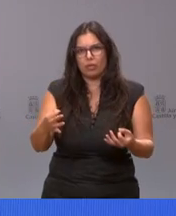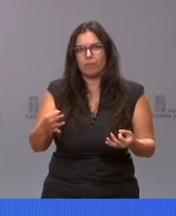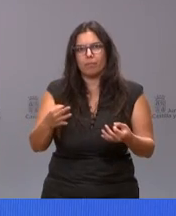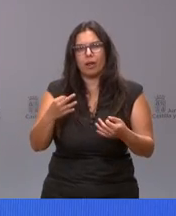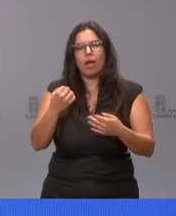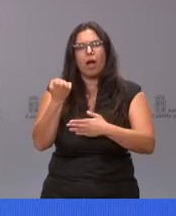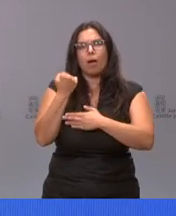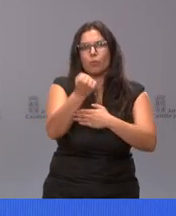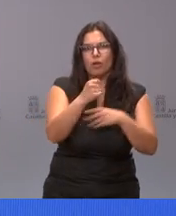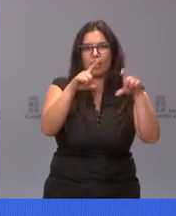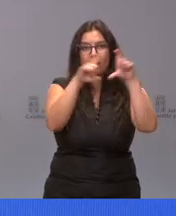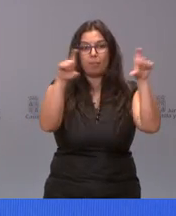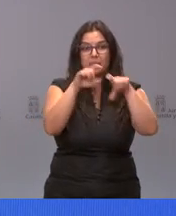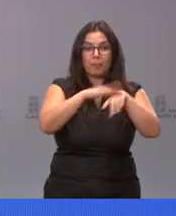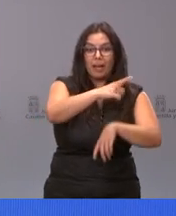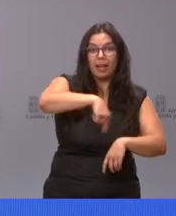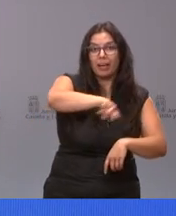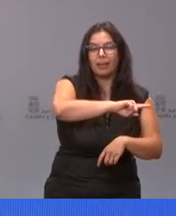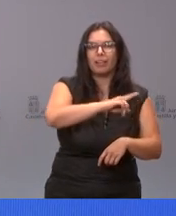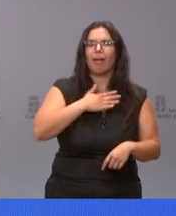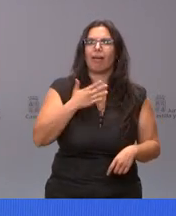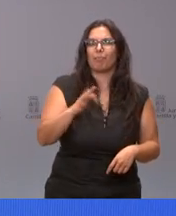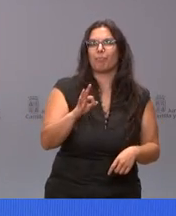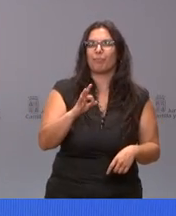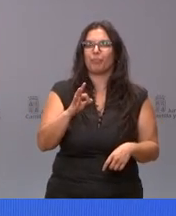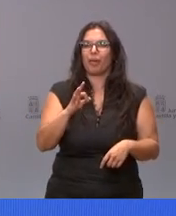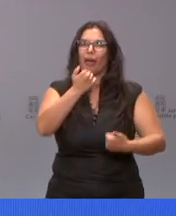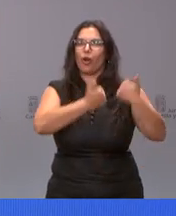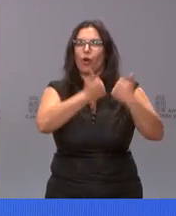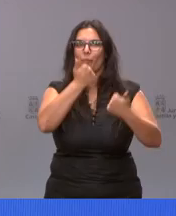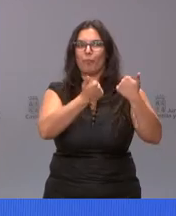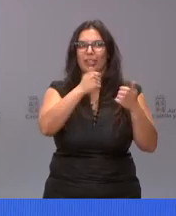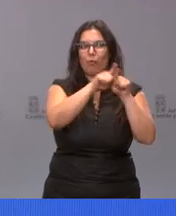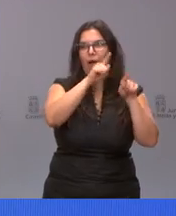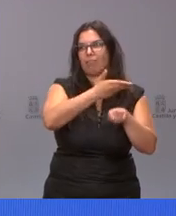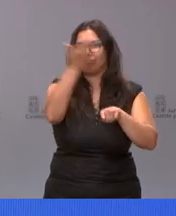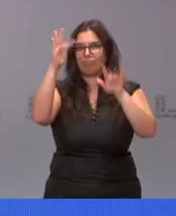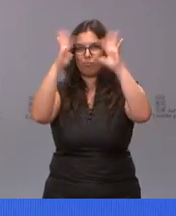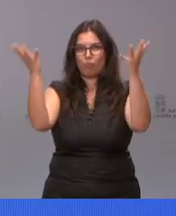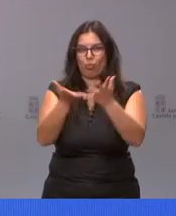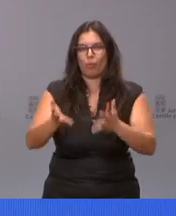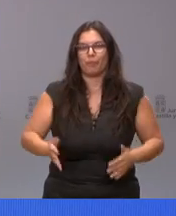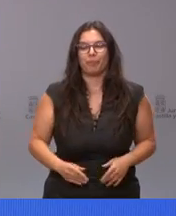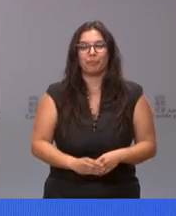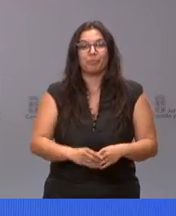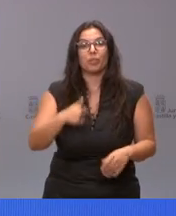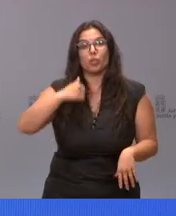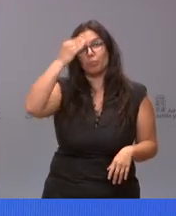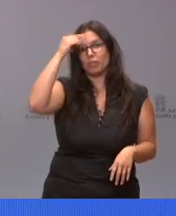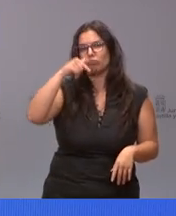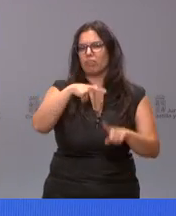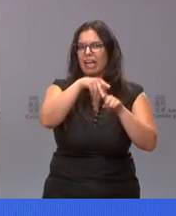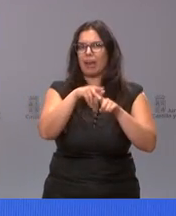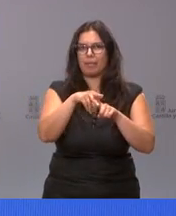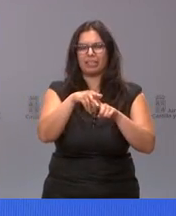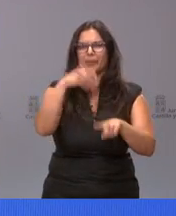de las empresas para que sean capaces de competir en el mercado actual. Creo que va a ser un